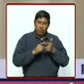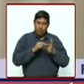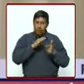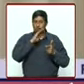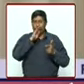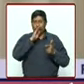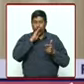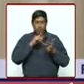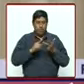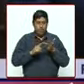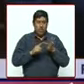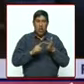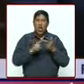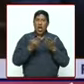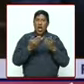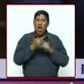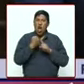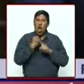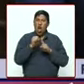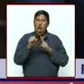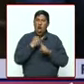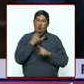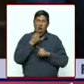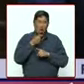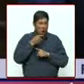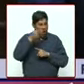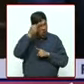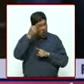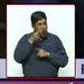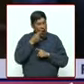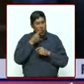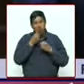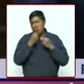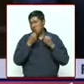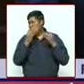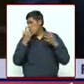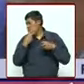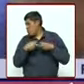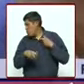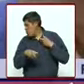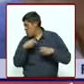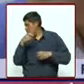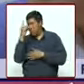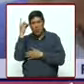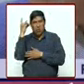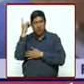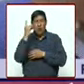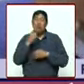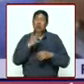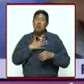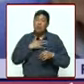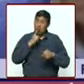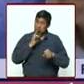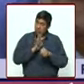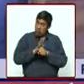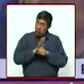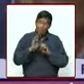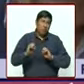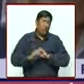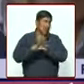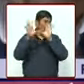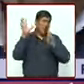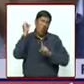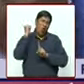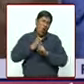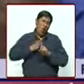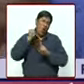y la violencia de género han dejado profundas heridas en nuestra sociedad. Mi compromiso es claro. Lucharé